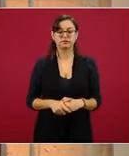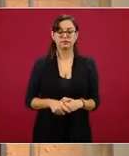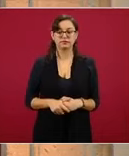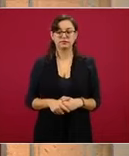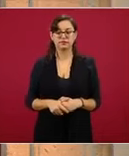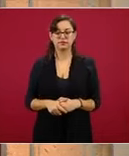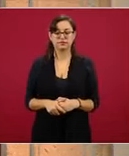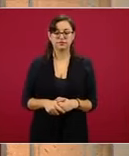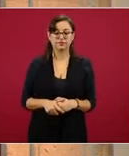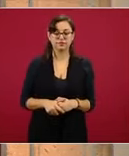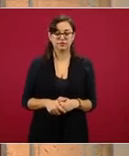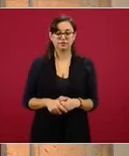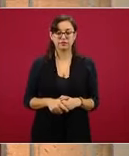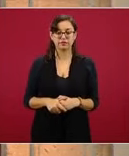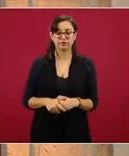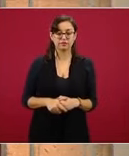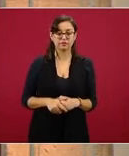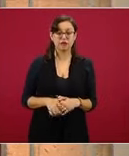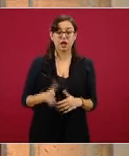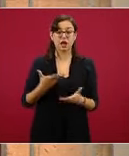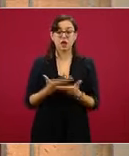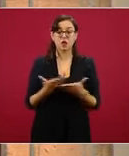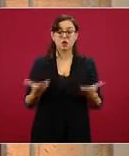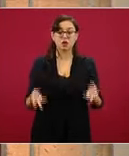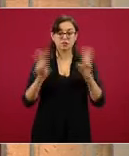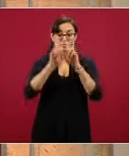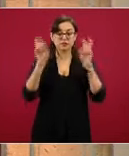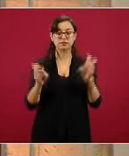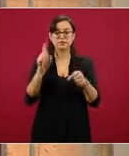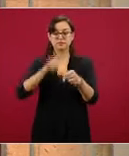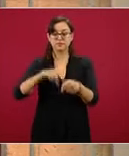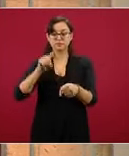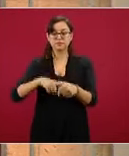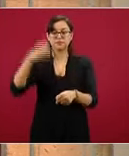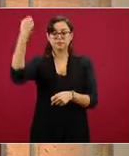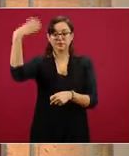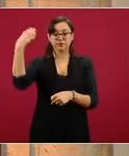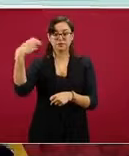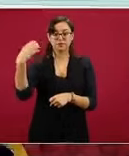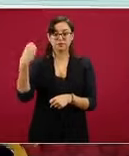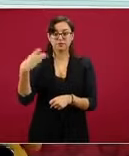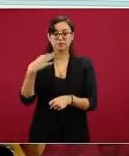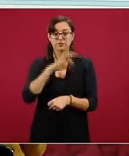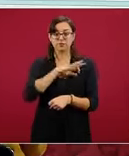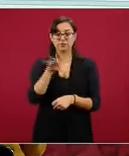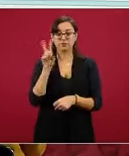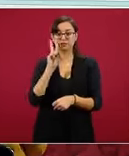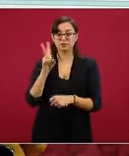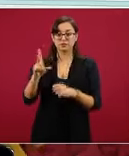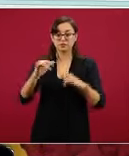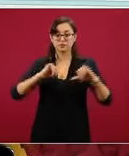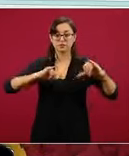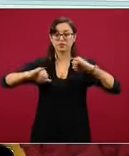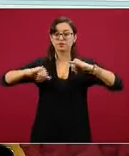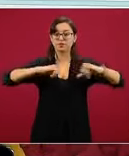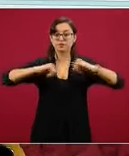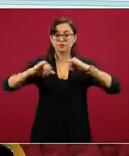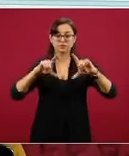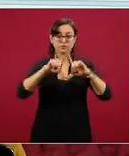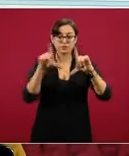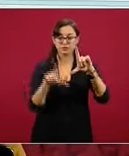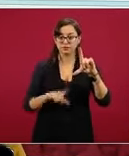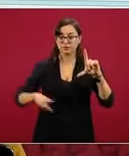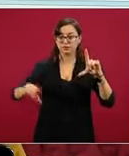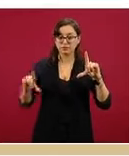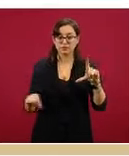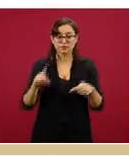tema del semáforo de riesgo COVID, si vemos la siguiente diapositiva, aquí está el mapa nacional del semáforo de